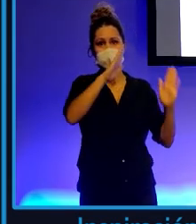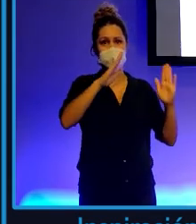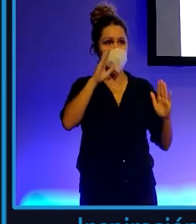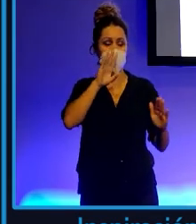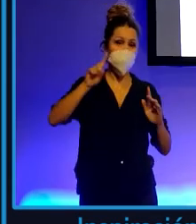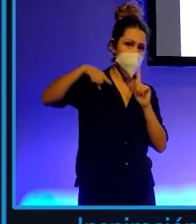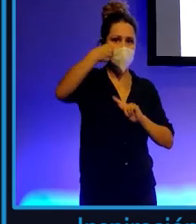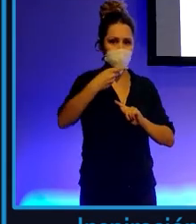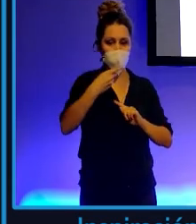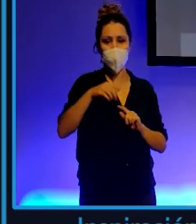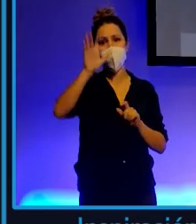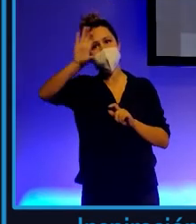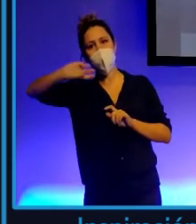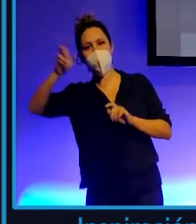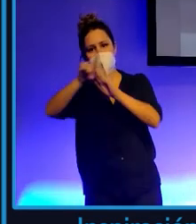con los dos pies en el siglo XX.